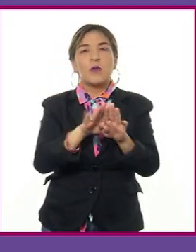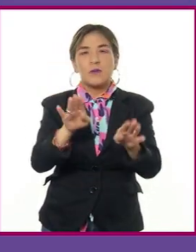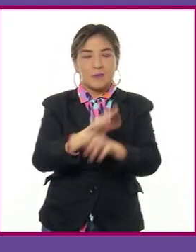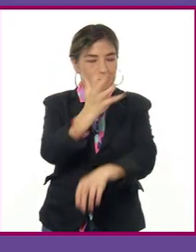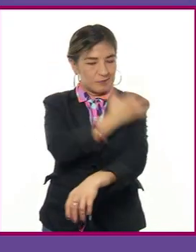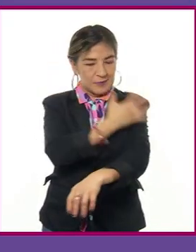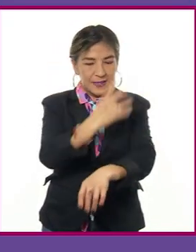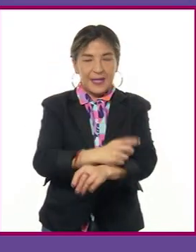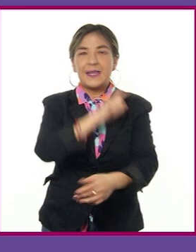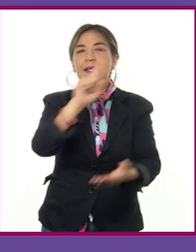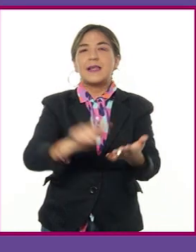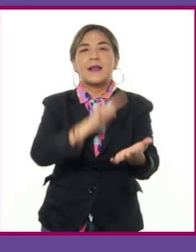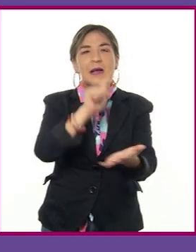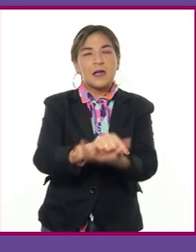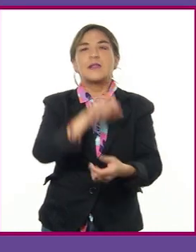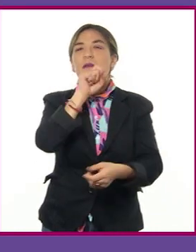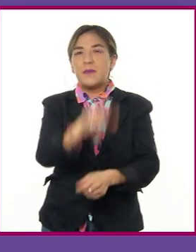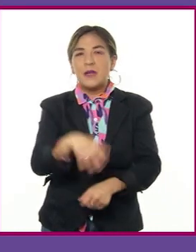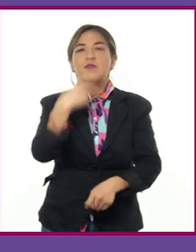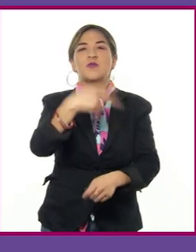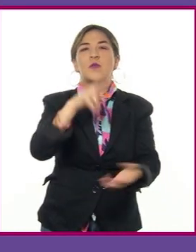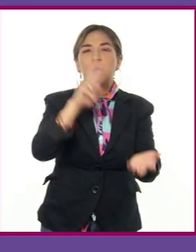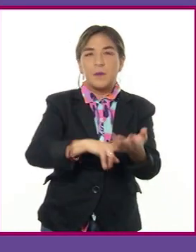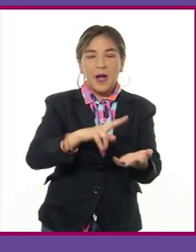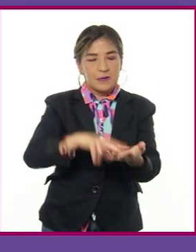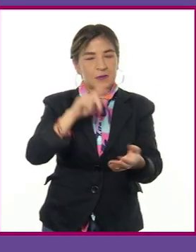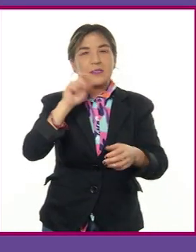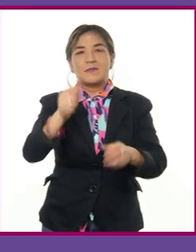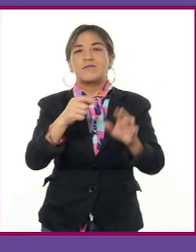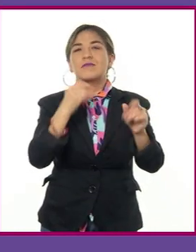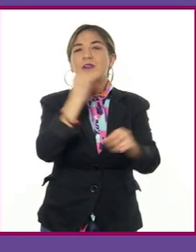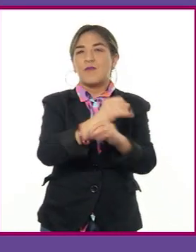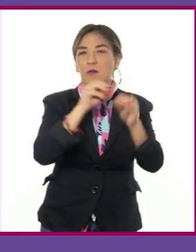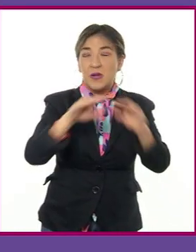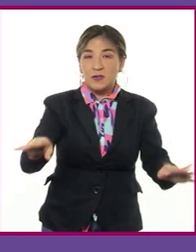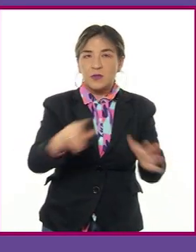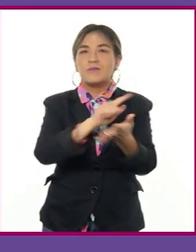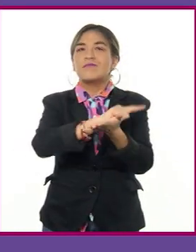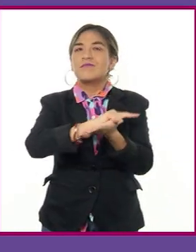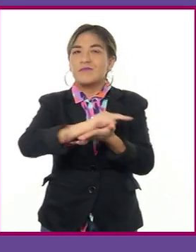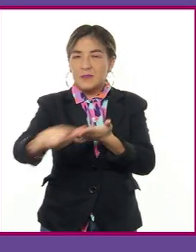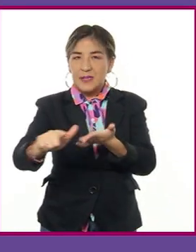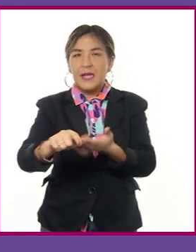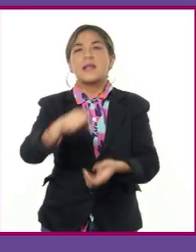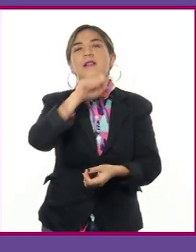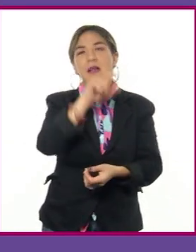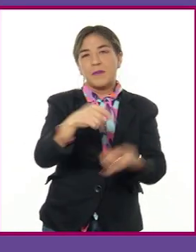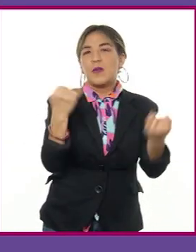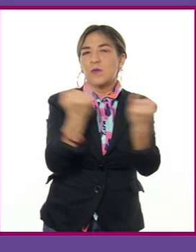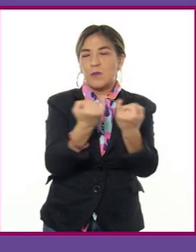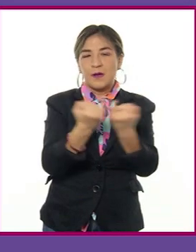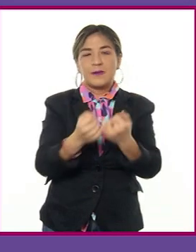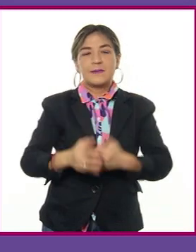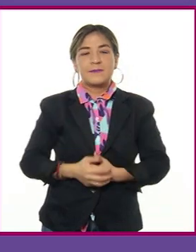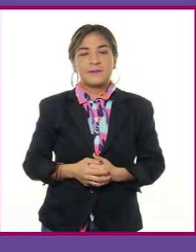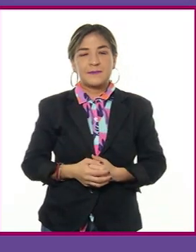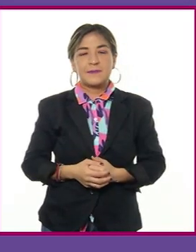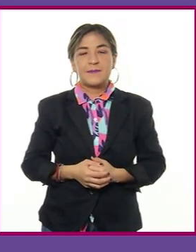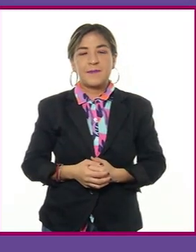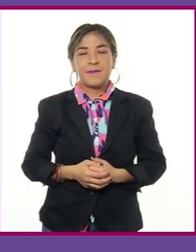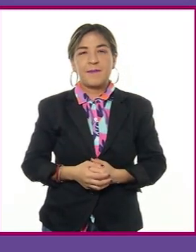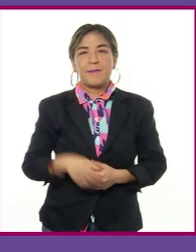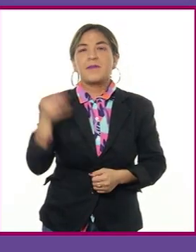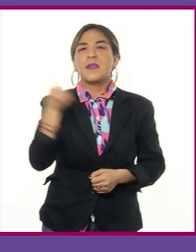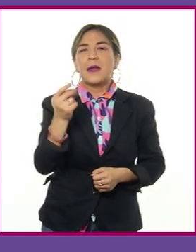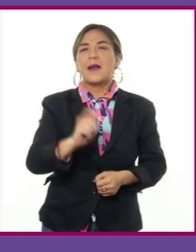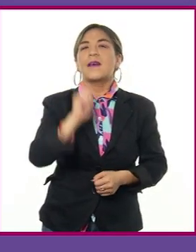honradez, así como los valores de transparencia, de rendición de cuentas. También es necesario